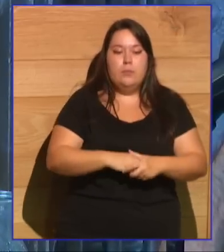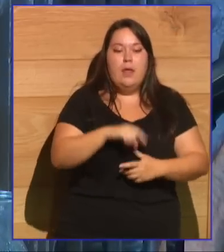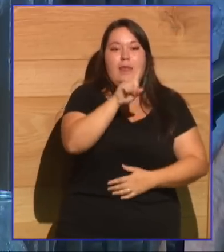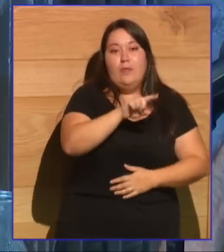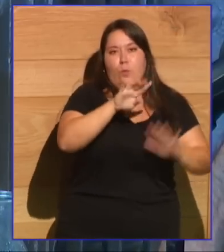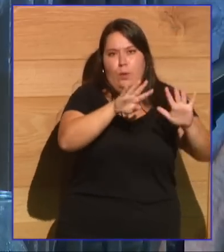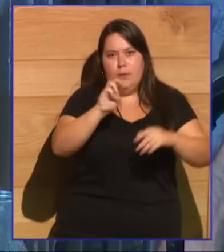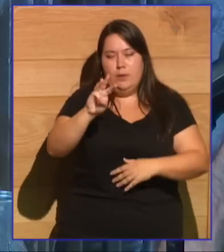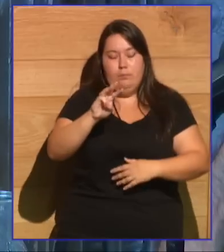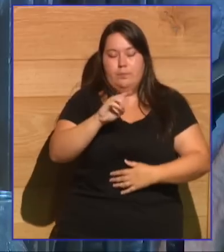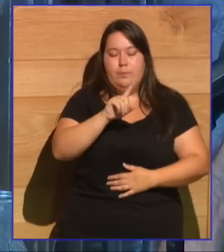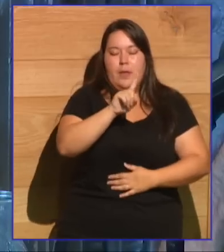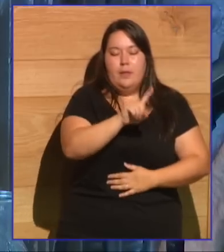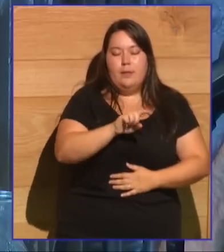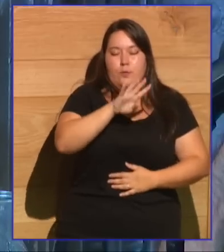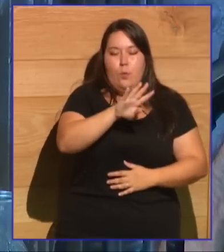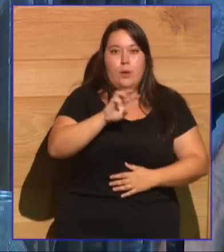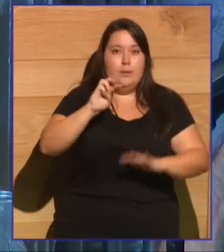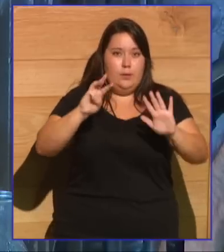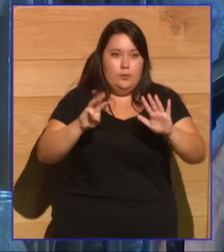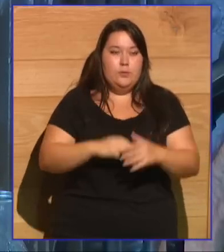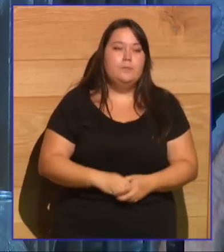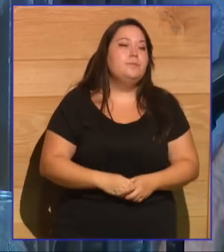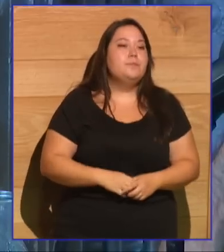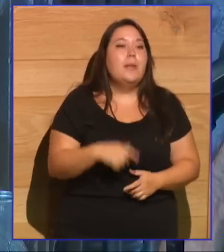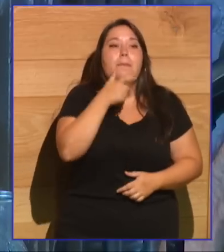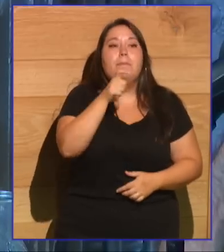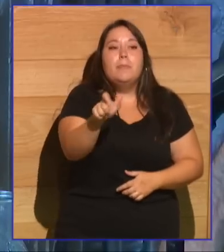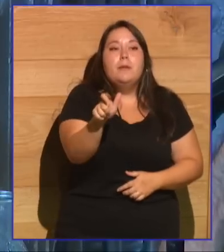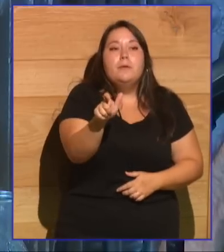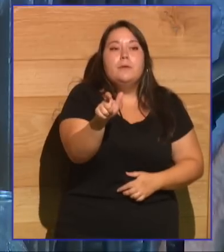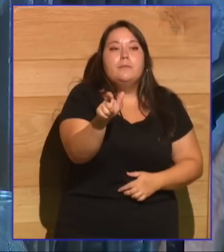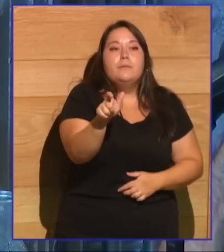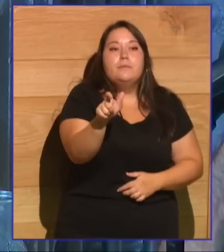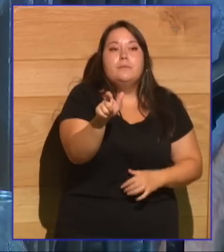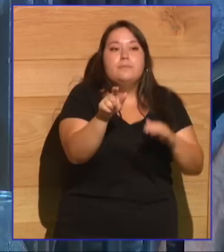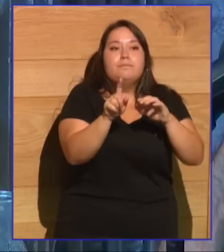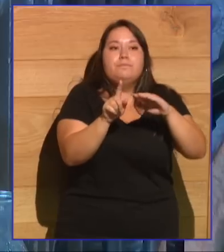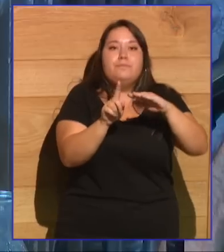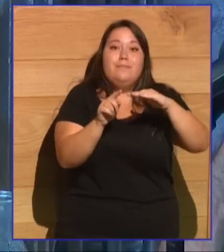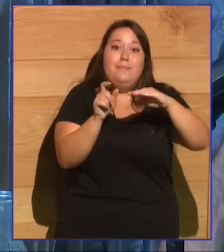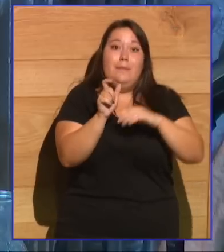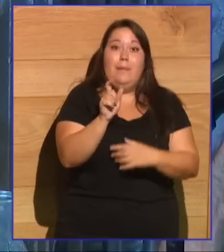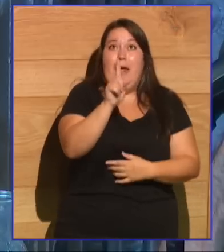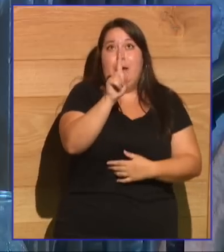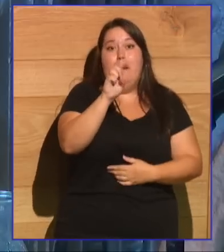definición de peliculón que es la palabra que viene justo casualmente debajo de la de pedante